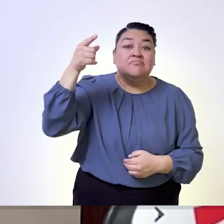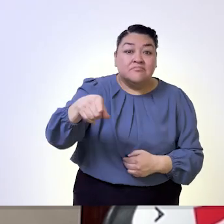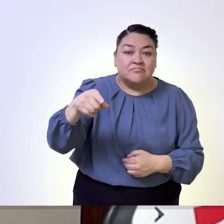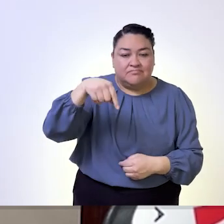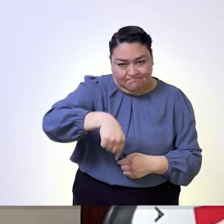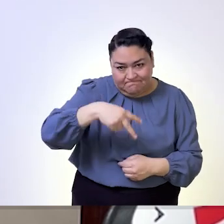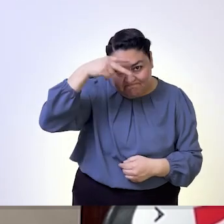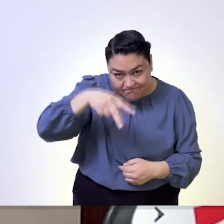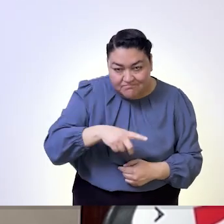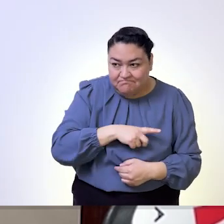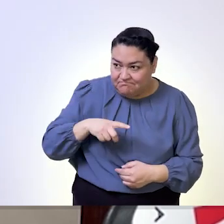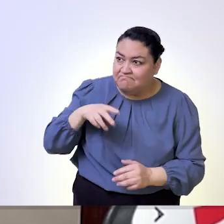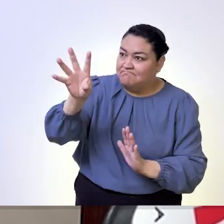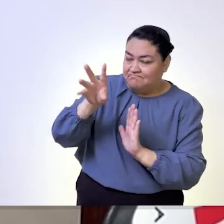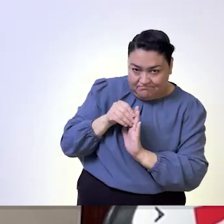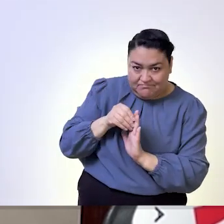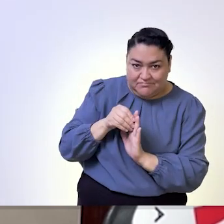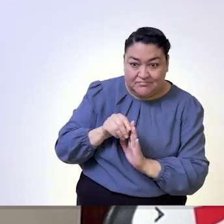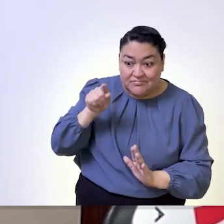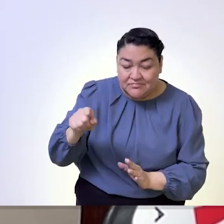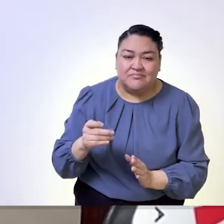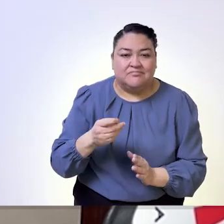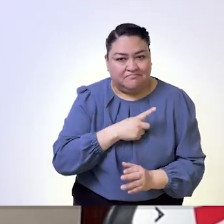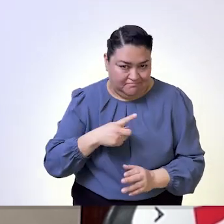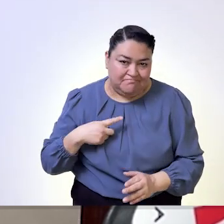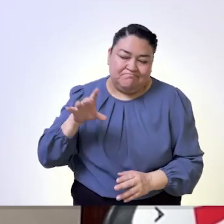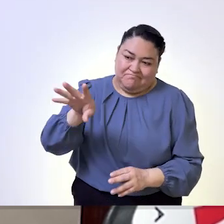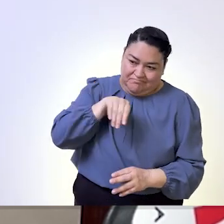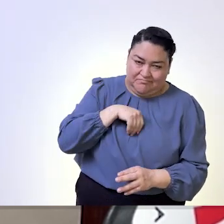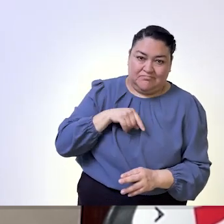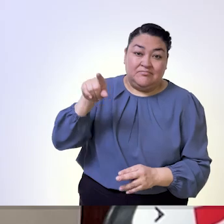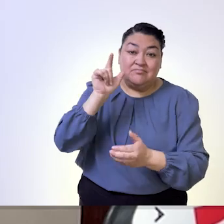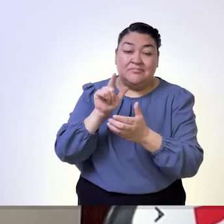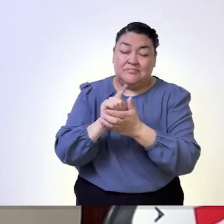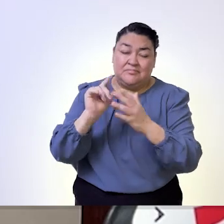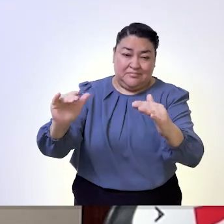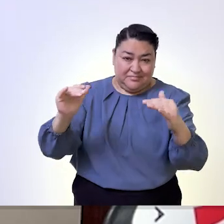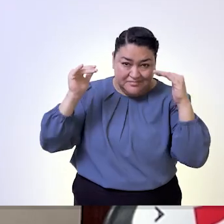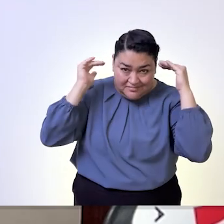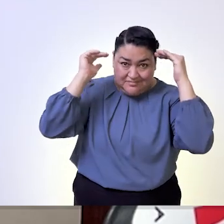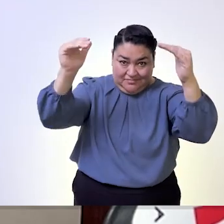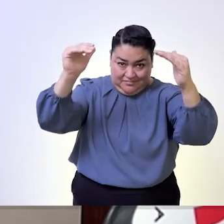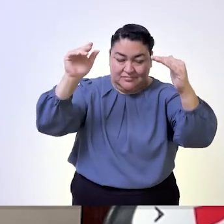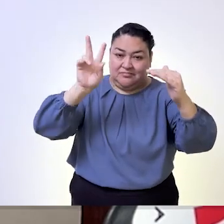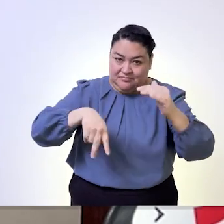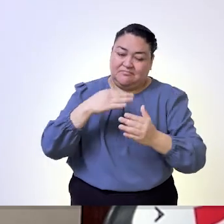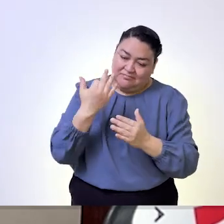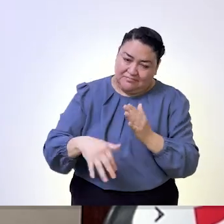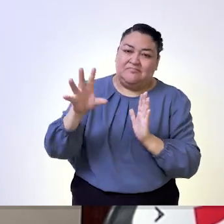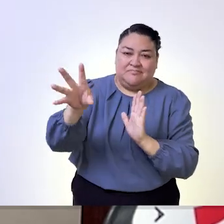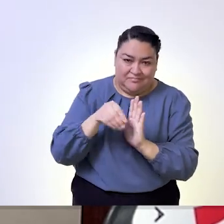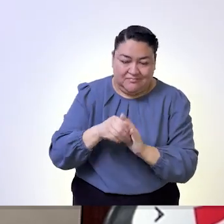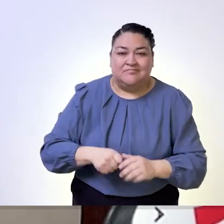instrumentos vinculantes y que contienen los estándares más desarrollados en el derecho